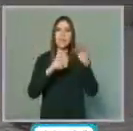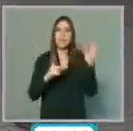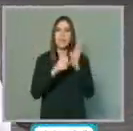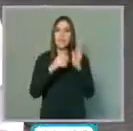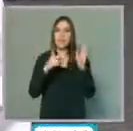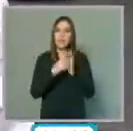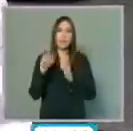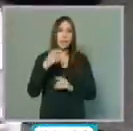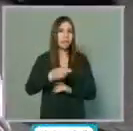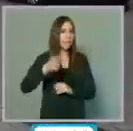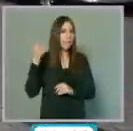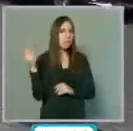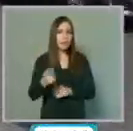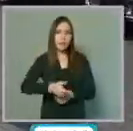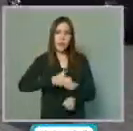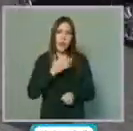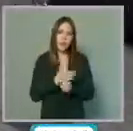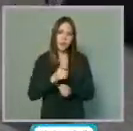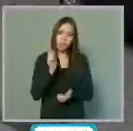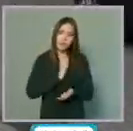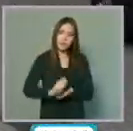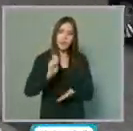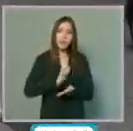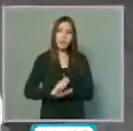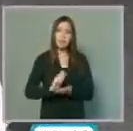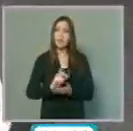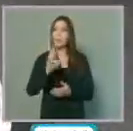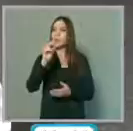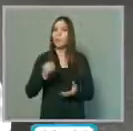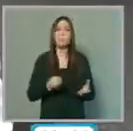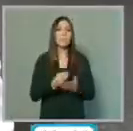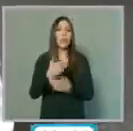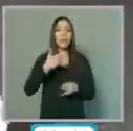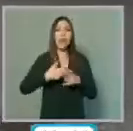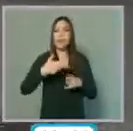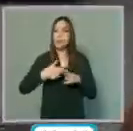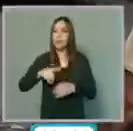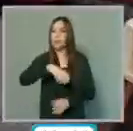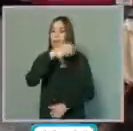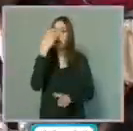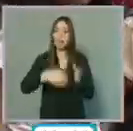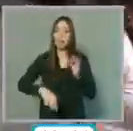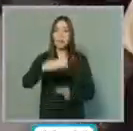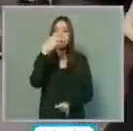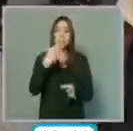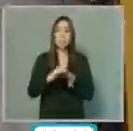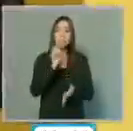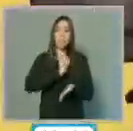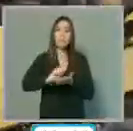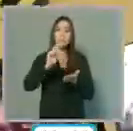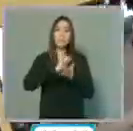ahora escribes a fuerza la letra, y entonces no lo dejó salir hasta que escribiera la letra.